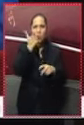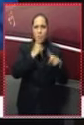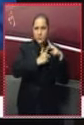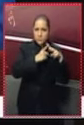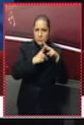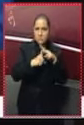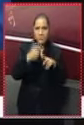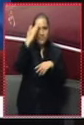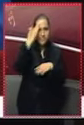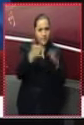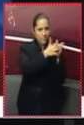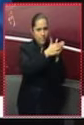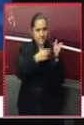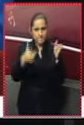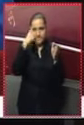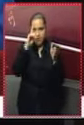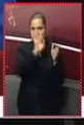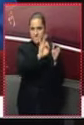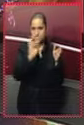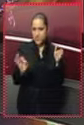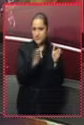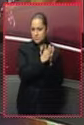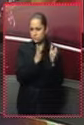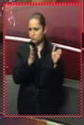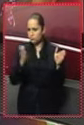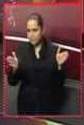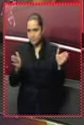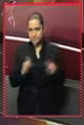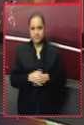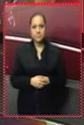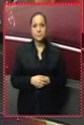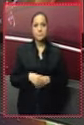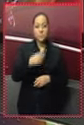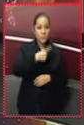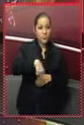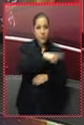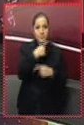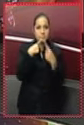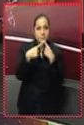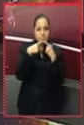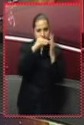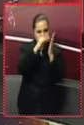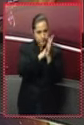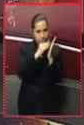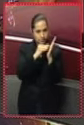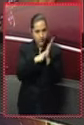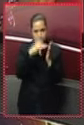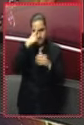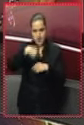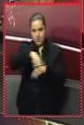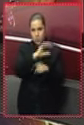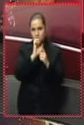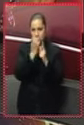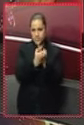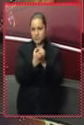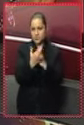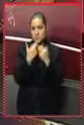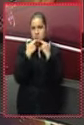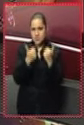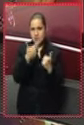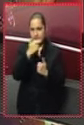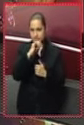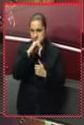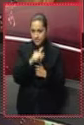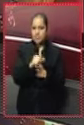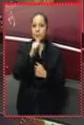establezcan en la misma fecha. Luego de la fundamentación del dictamen por parte de la Comisión de Hacienda, los grupos parlamentarios de